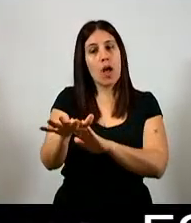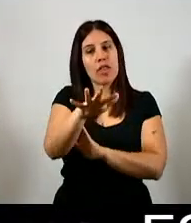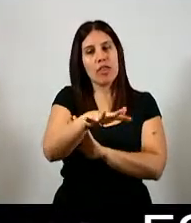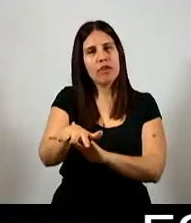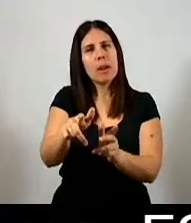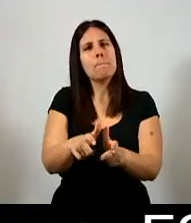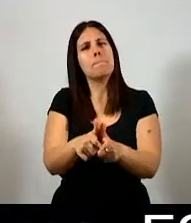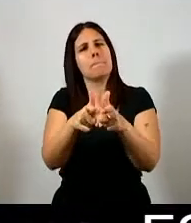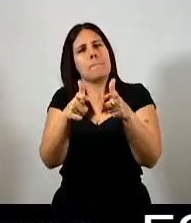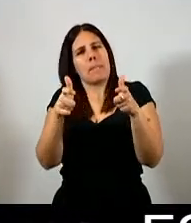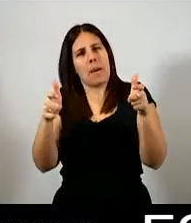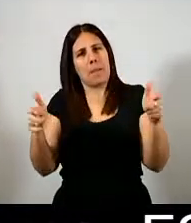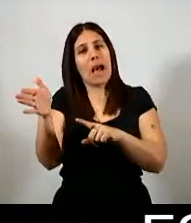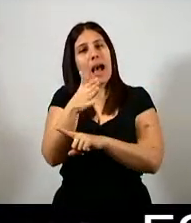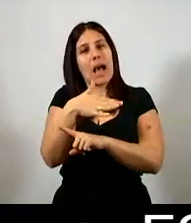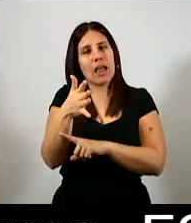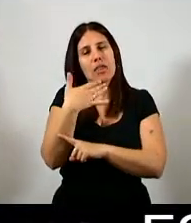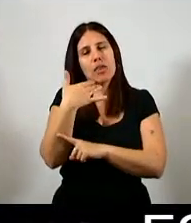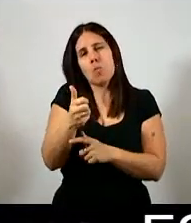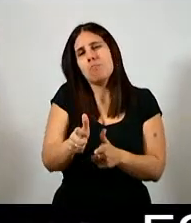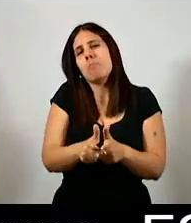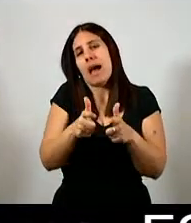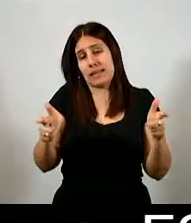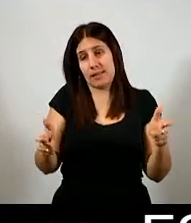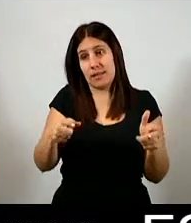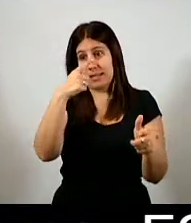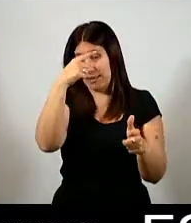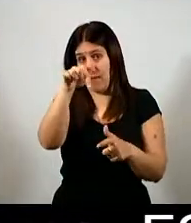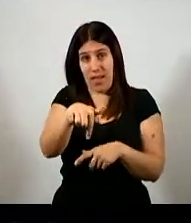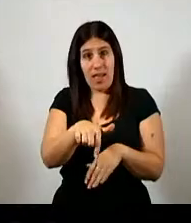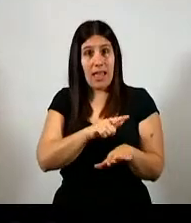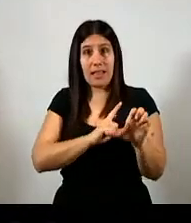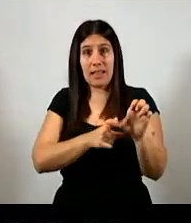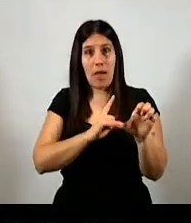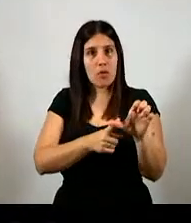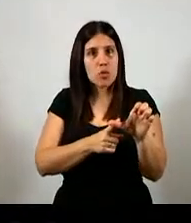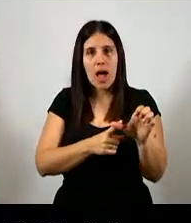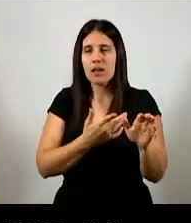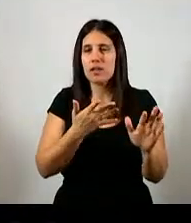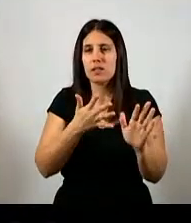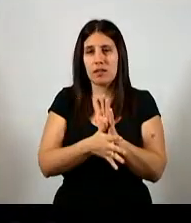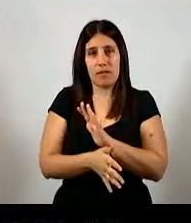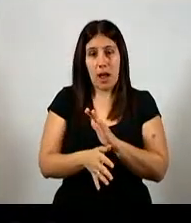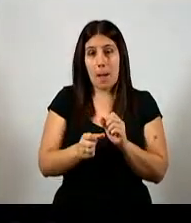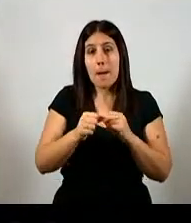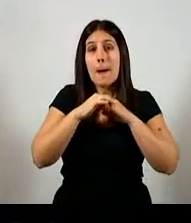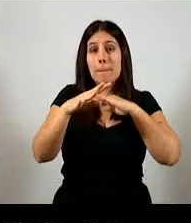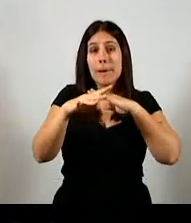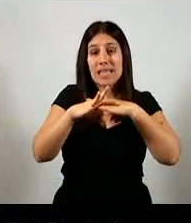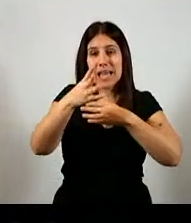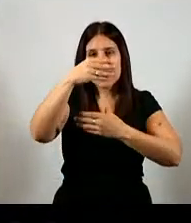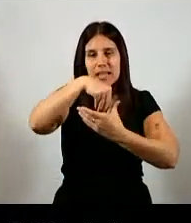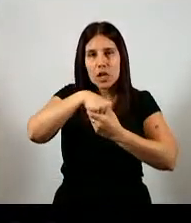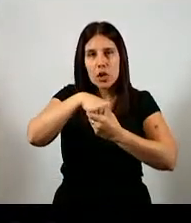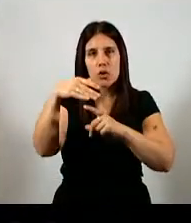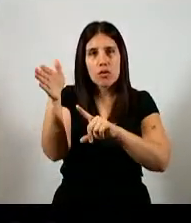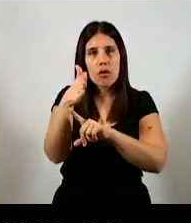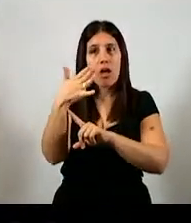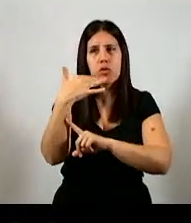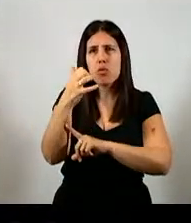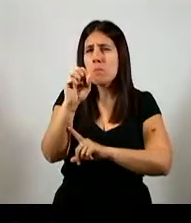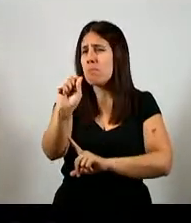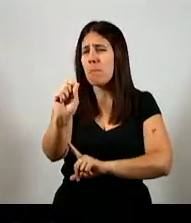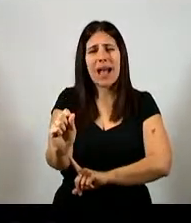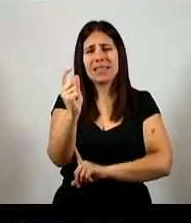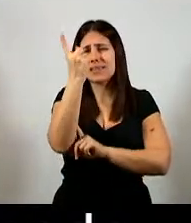y mayores banderas azules en todo momento. Saben que Extremadura es de la costa interior la que más banderas tiene y ha sido